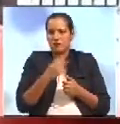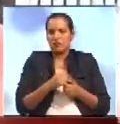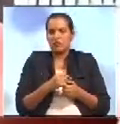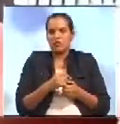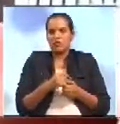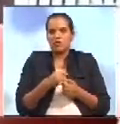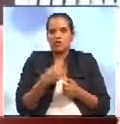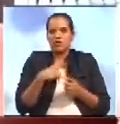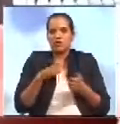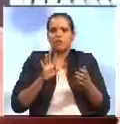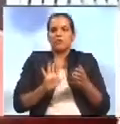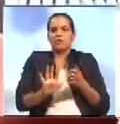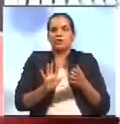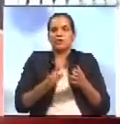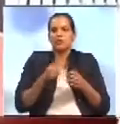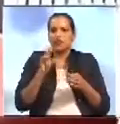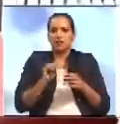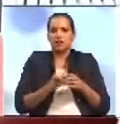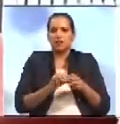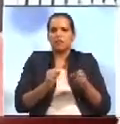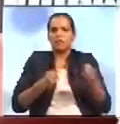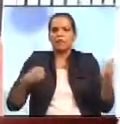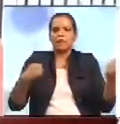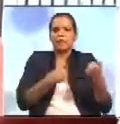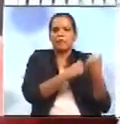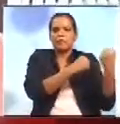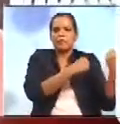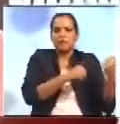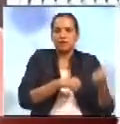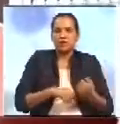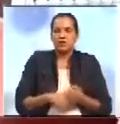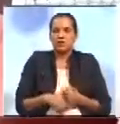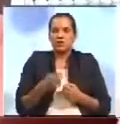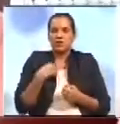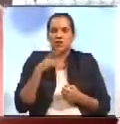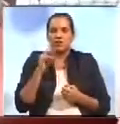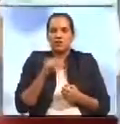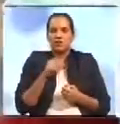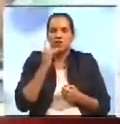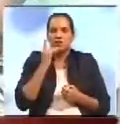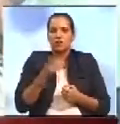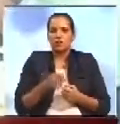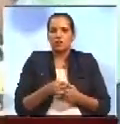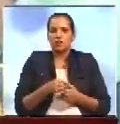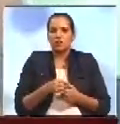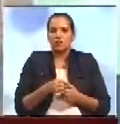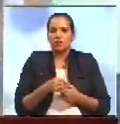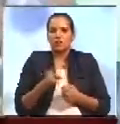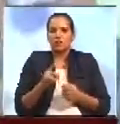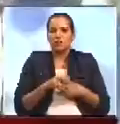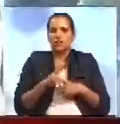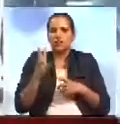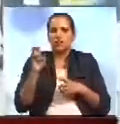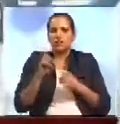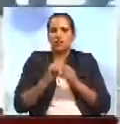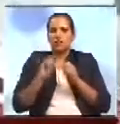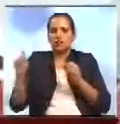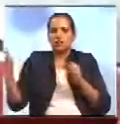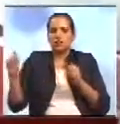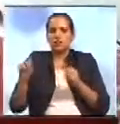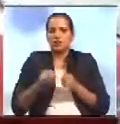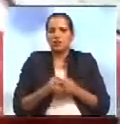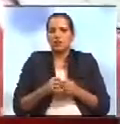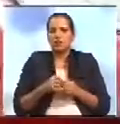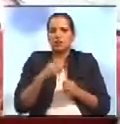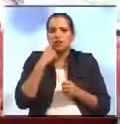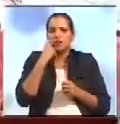sí, a menos apretar el freno, apretar el acelerador y coge y boom, lo arrima el carro hasta acá. Pues si no fuera, sí, 12 metros, si no fuera una muerte segura al otro señor, al caballero